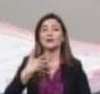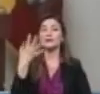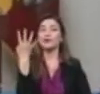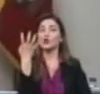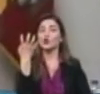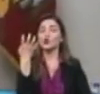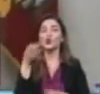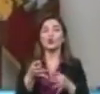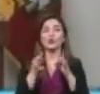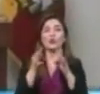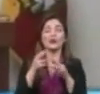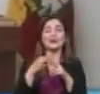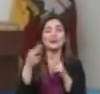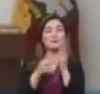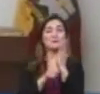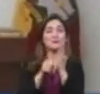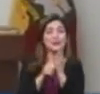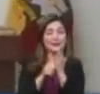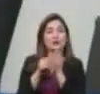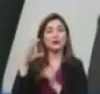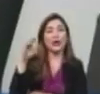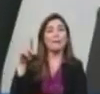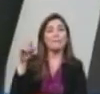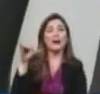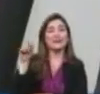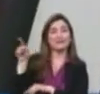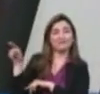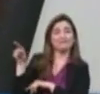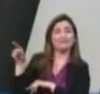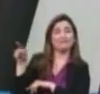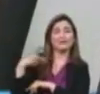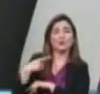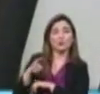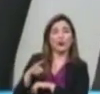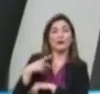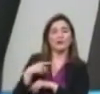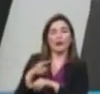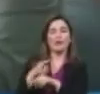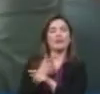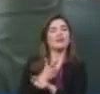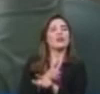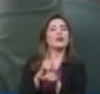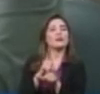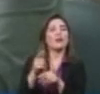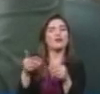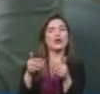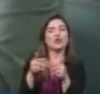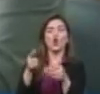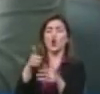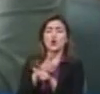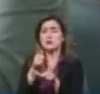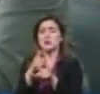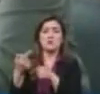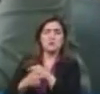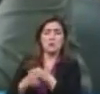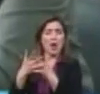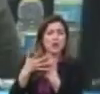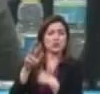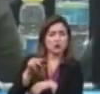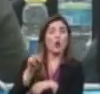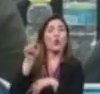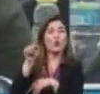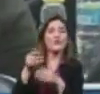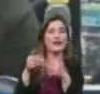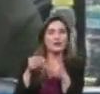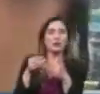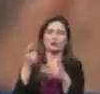favor del exministro de Hidrocarburos, Carlos Pareja Yanuseli, el exgerente de operaciones de Petroecuador, Diego Tapia,